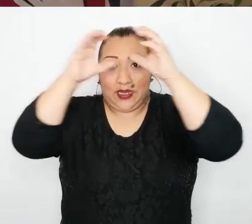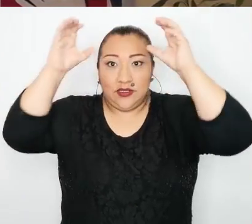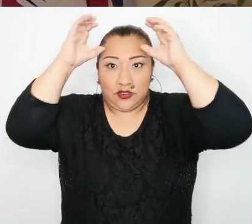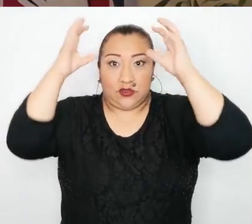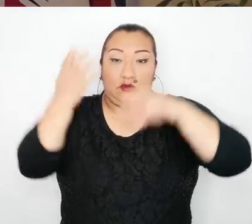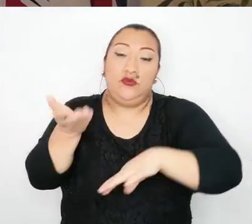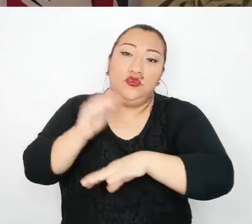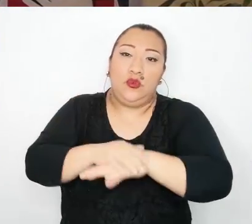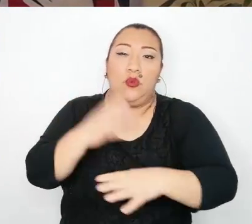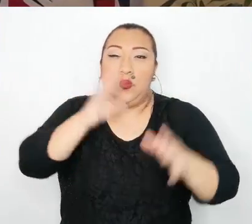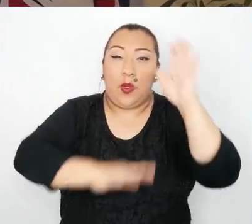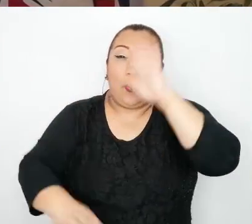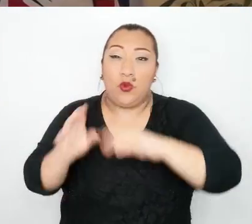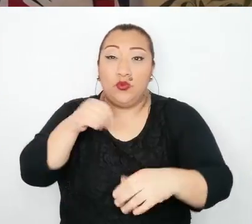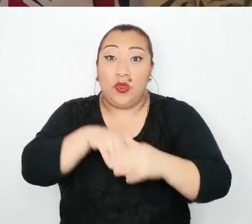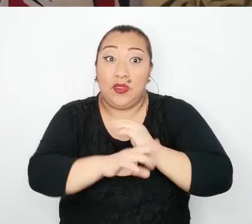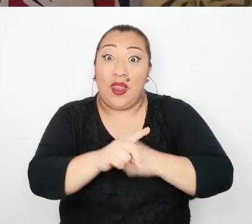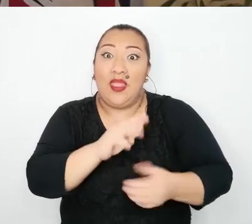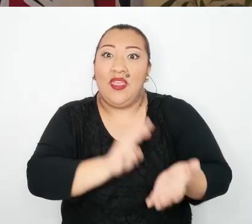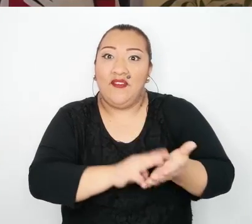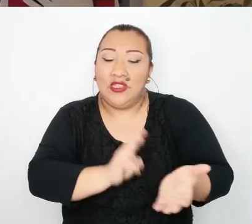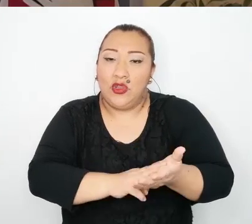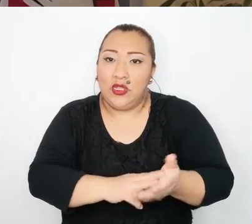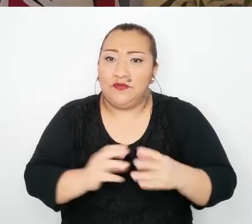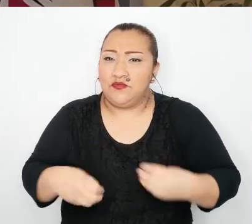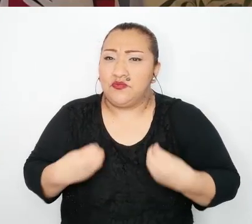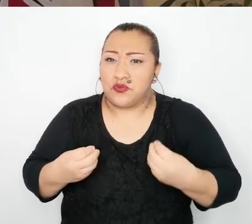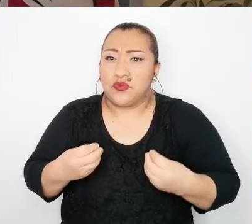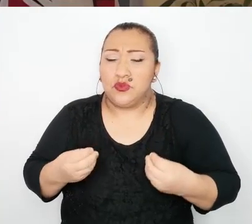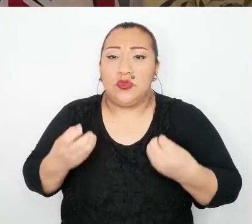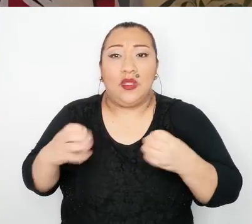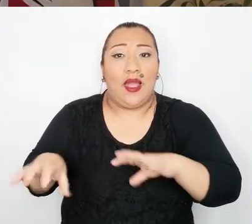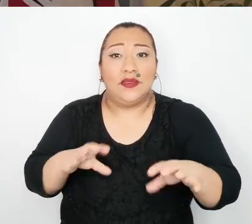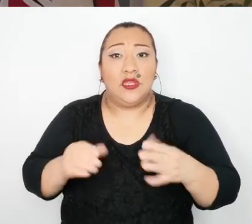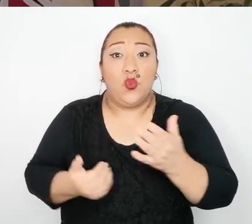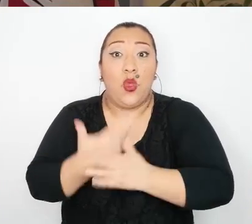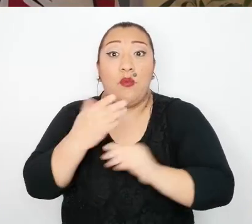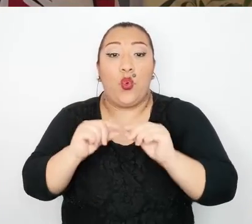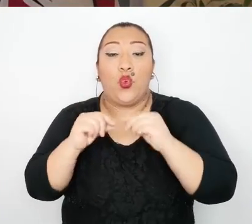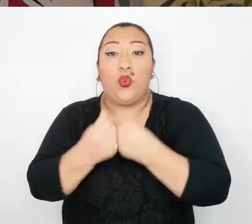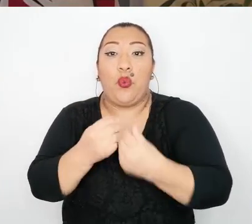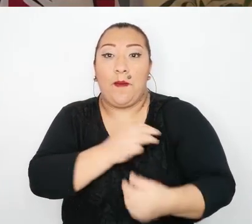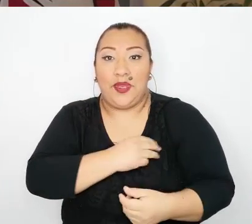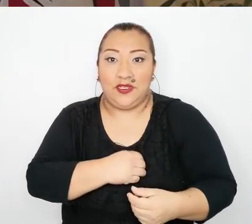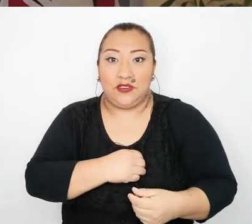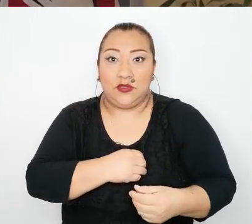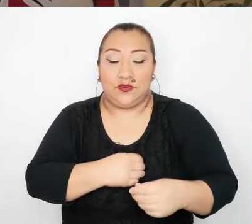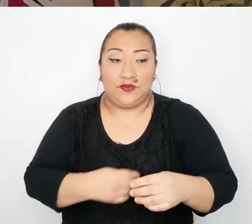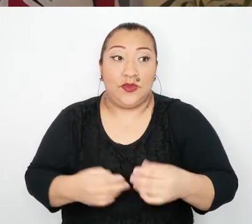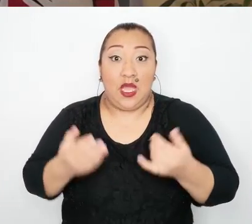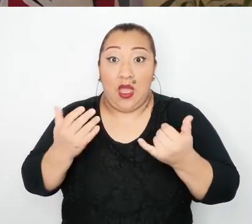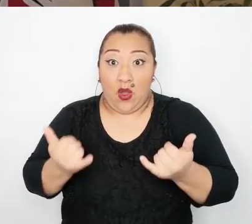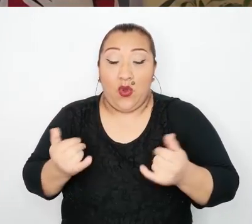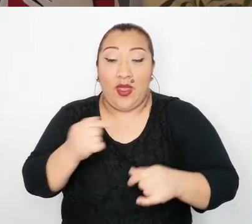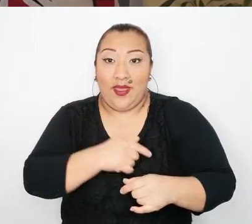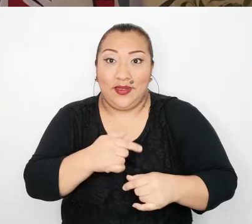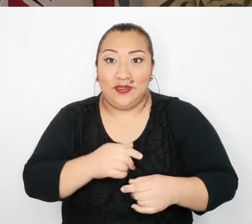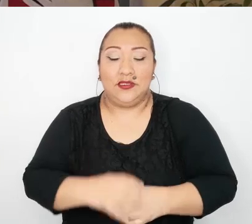sobre las observaciones y preocupaciones de la Defensoría del Pueblo en relación a la conformación del gabinete